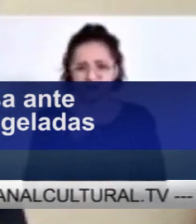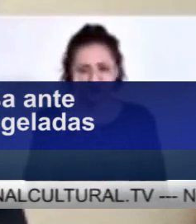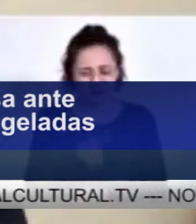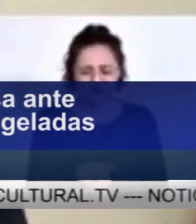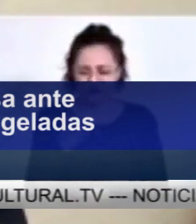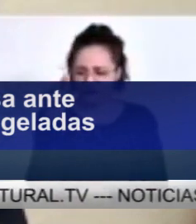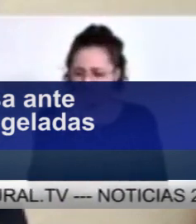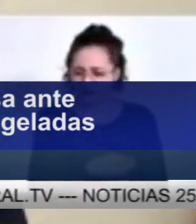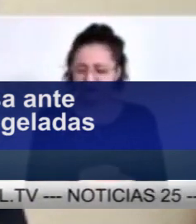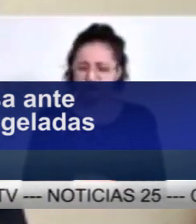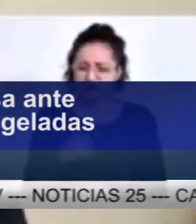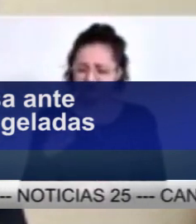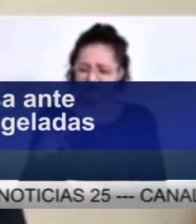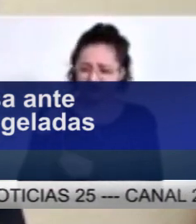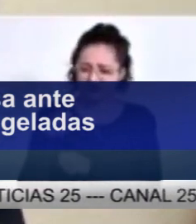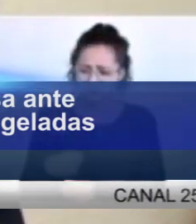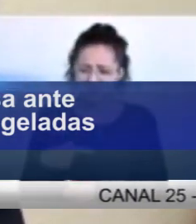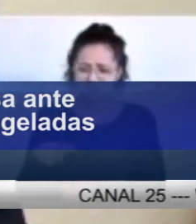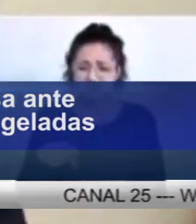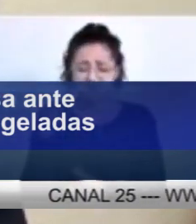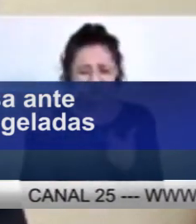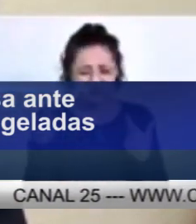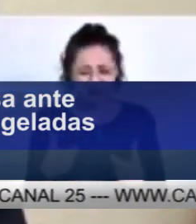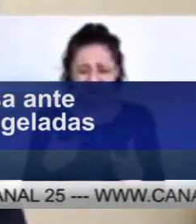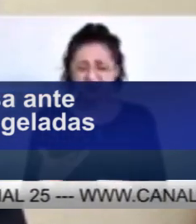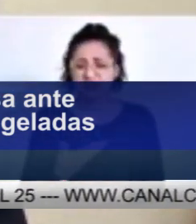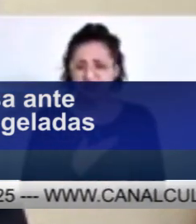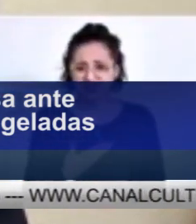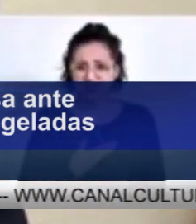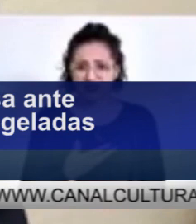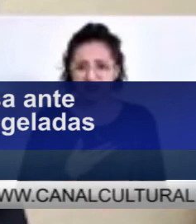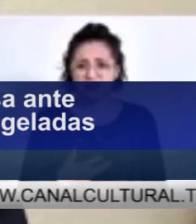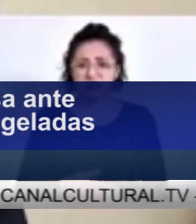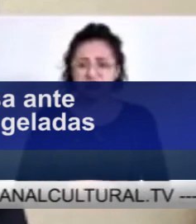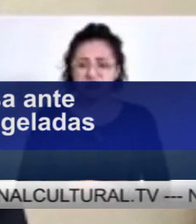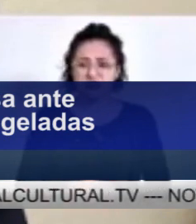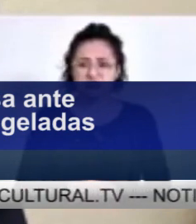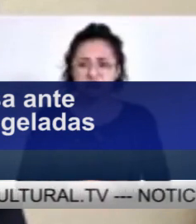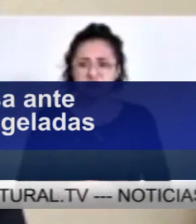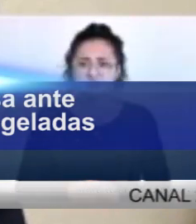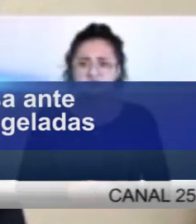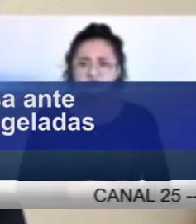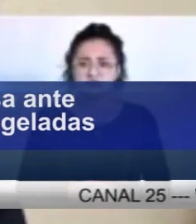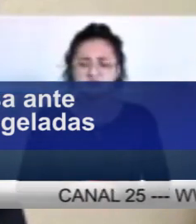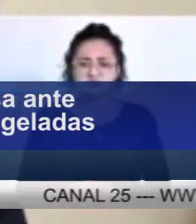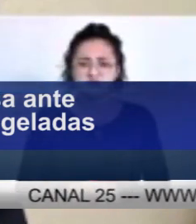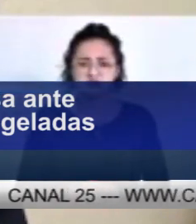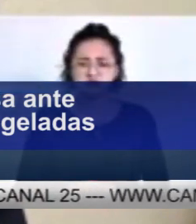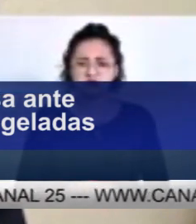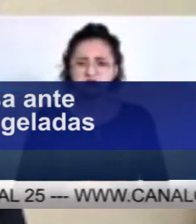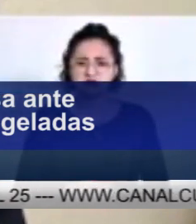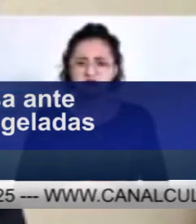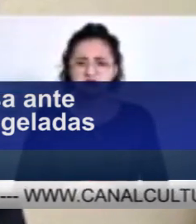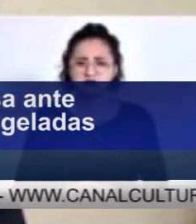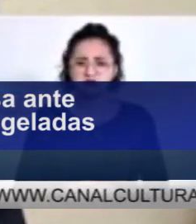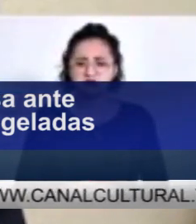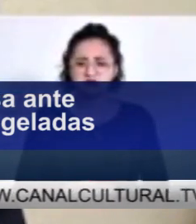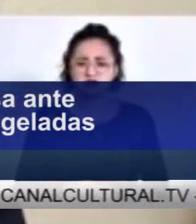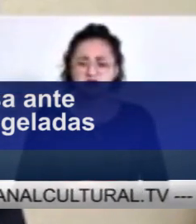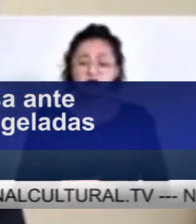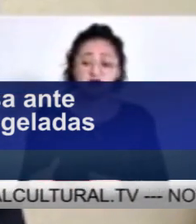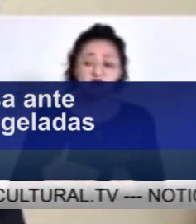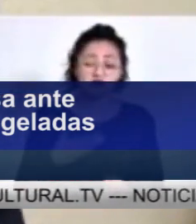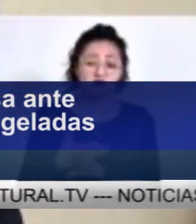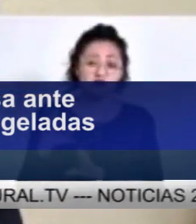totalmente falso pues únicamente se han dedicado a violar de manera permanente la ley con la ocupación de terrenos